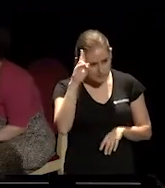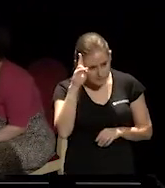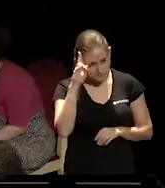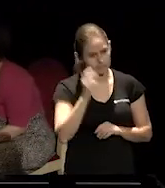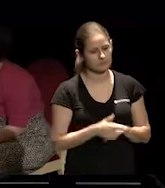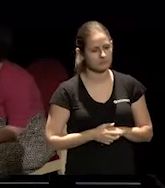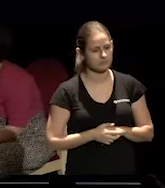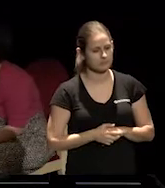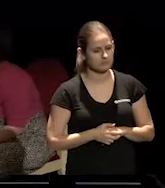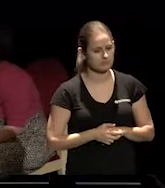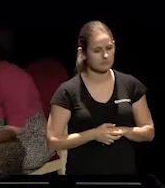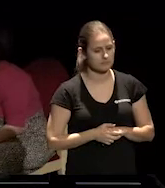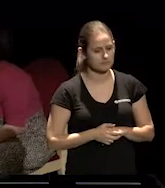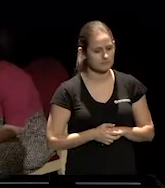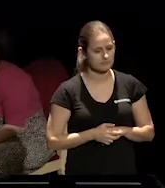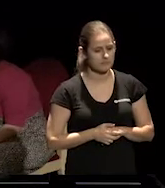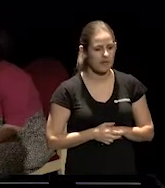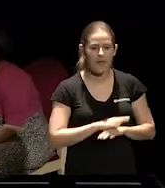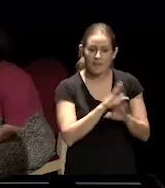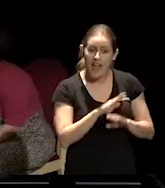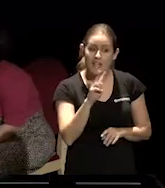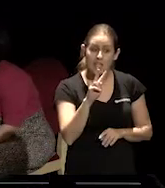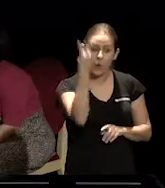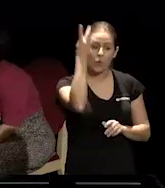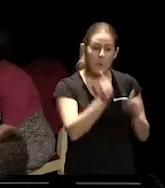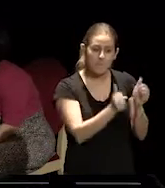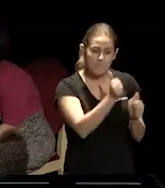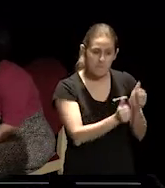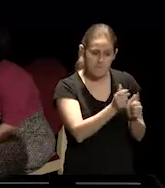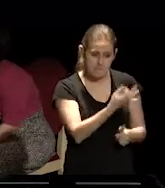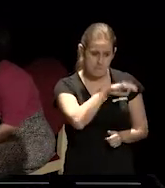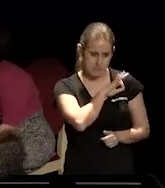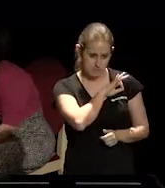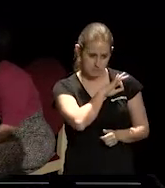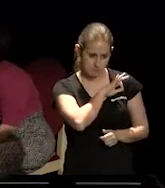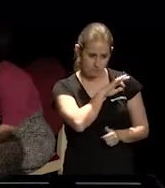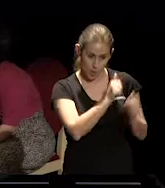que fuimos el segundo premio, tal, finalistas del estas cosas.